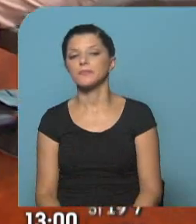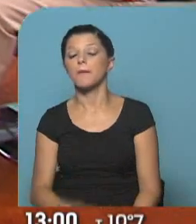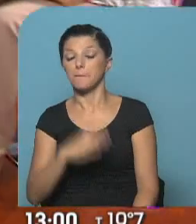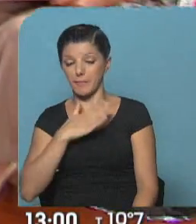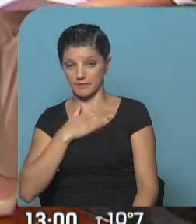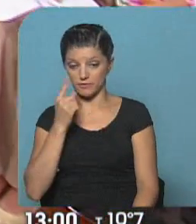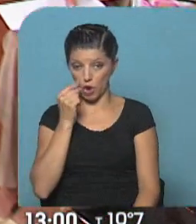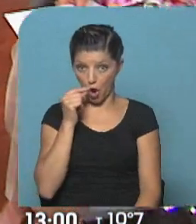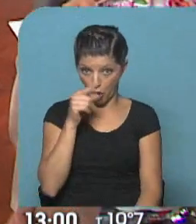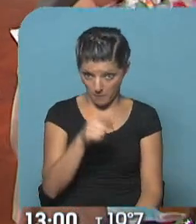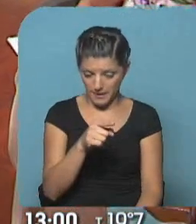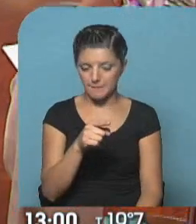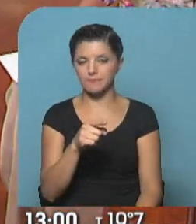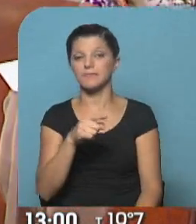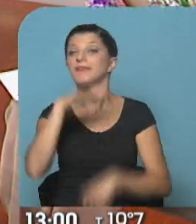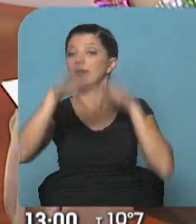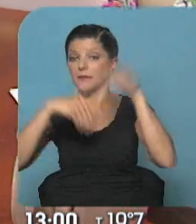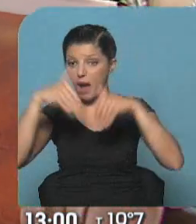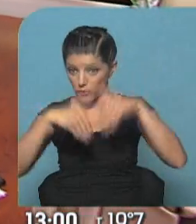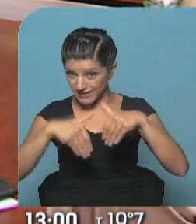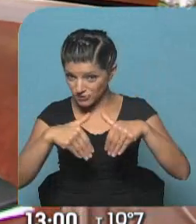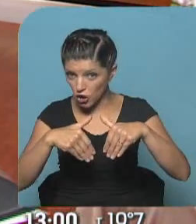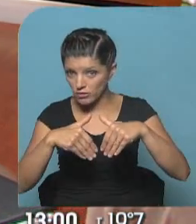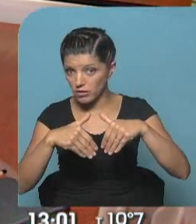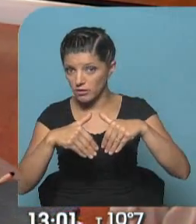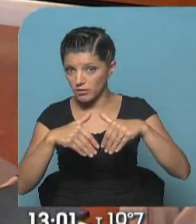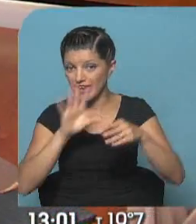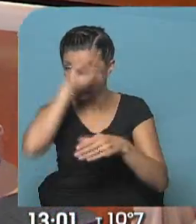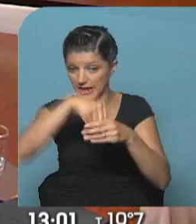Schulz convoca a un referéndum, me inclino a pensar